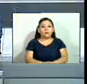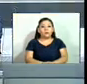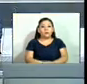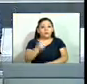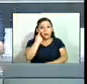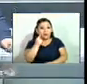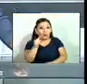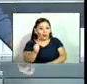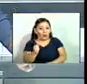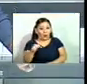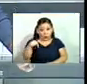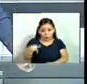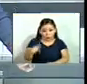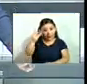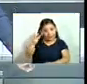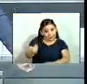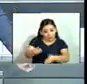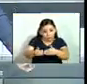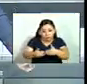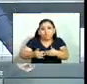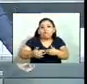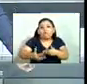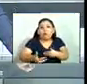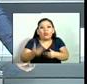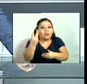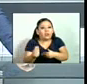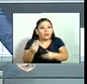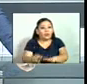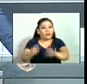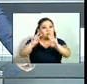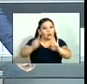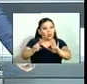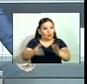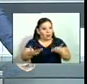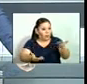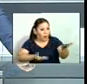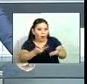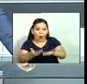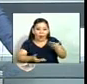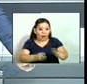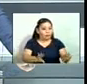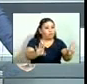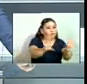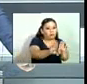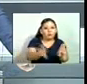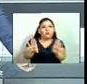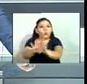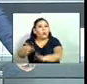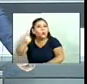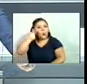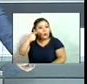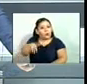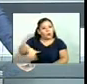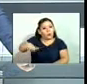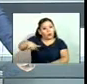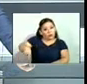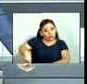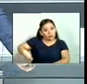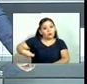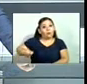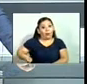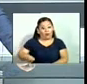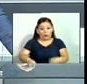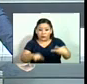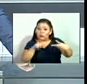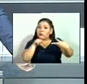El día de hoy y durante siete días se mantiene el cierre de mercados y ventas por cuenta propia en el municipio de Sollapango, el segundo